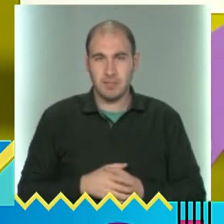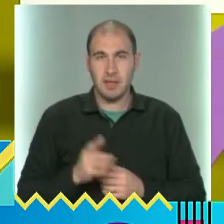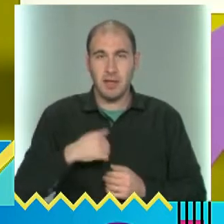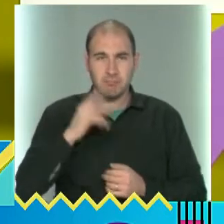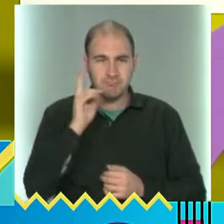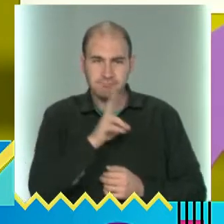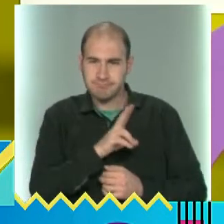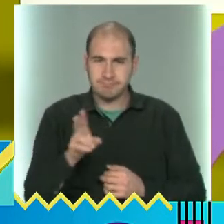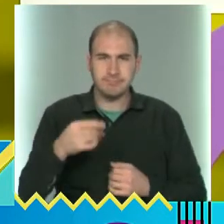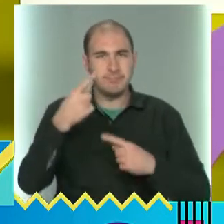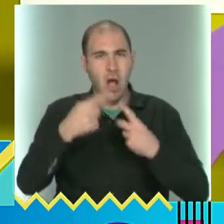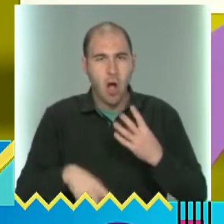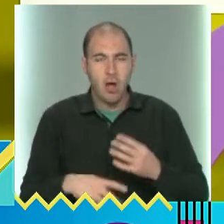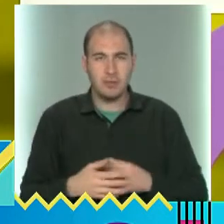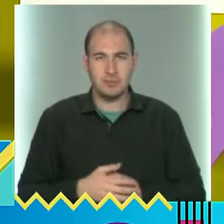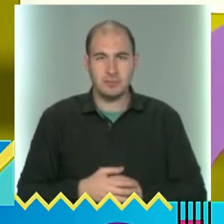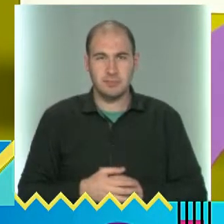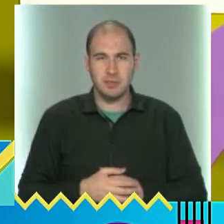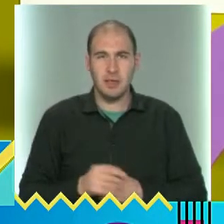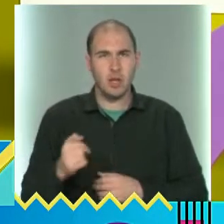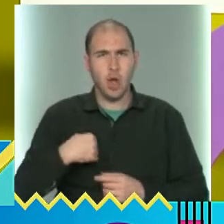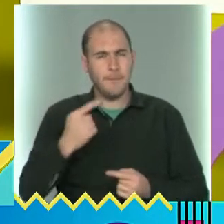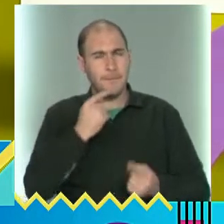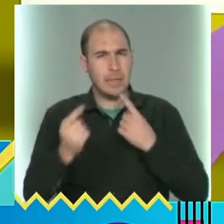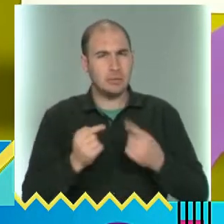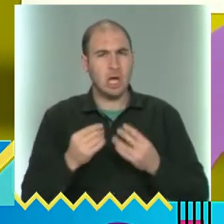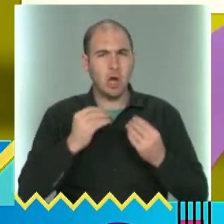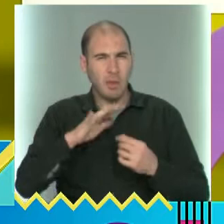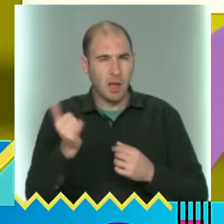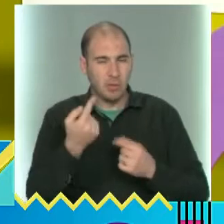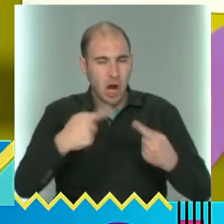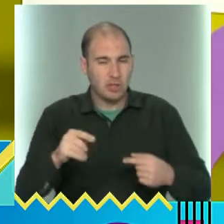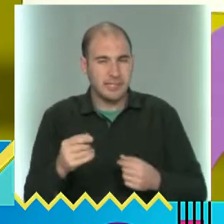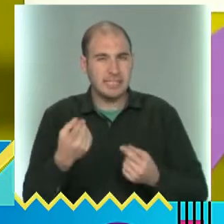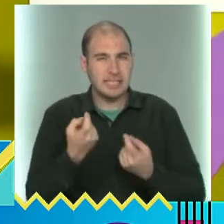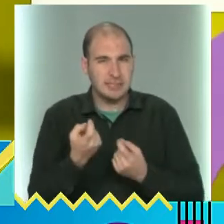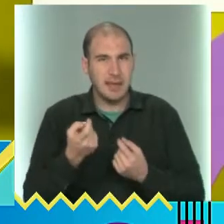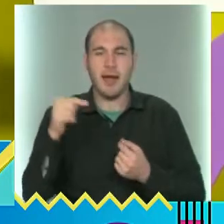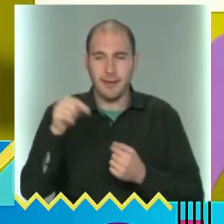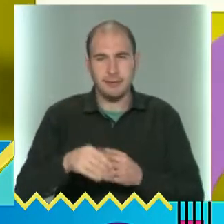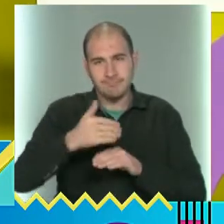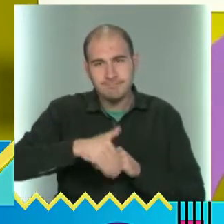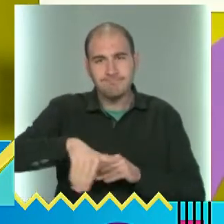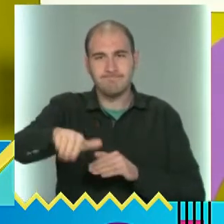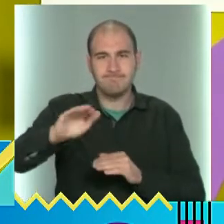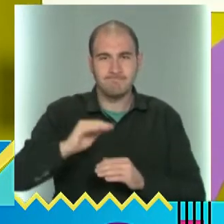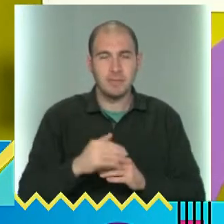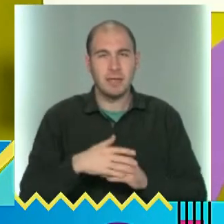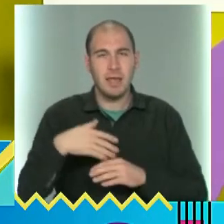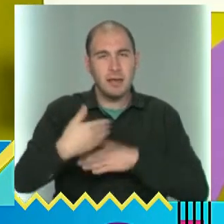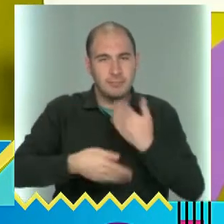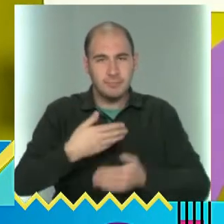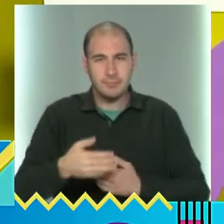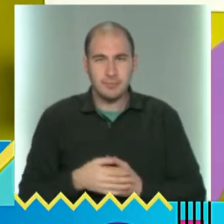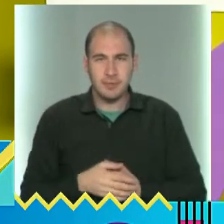visto ya algunas cosas, nos preguntábamos, bueno, cómo se detecta una necesidad, a partir de ahí empezar a desarmar